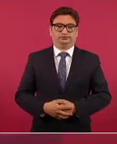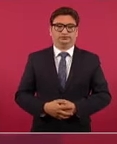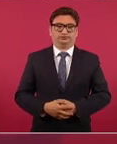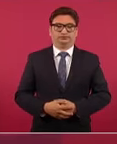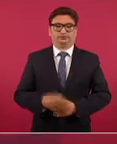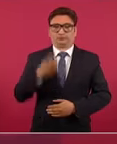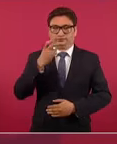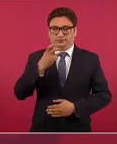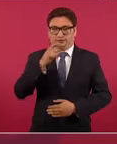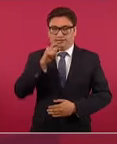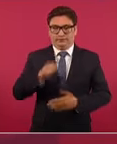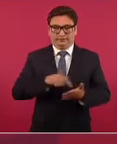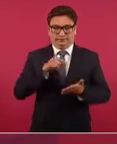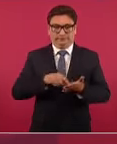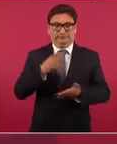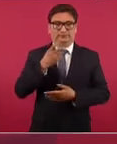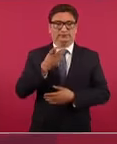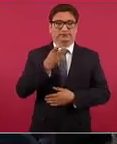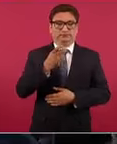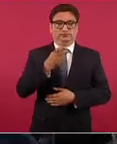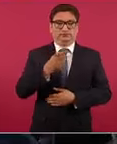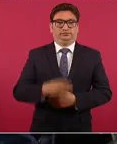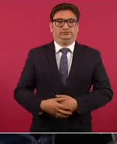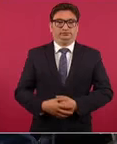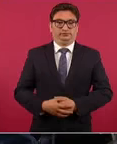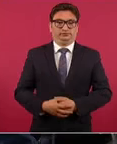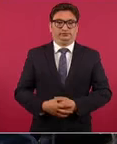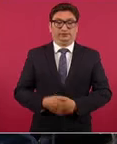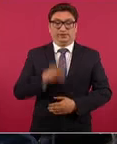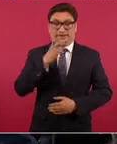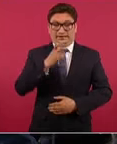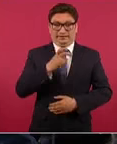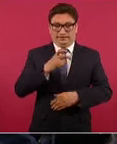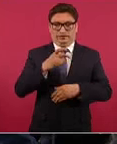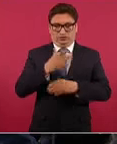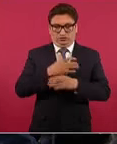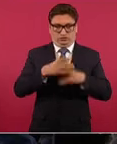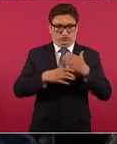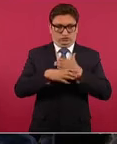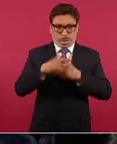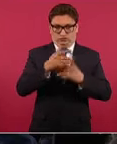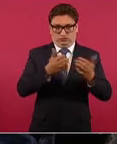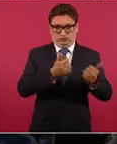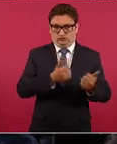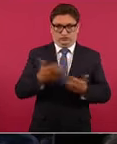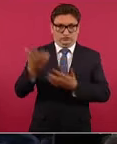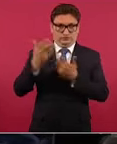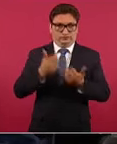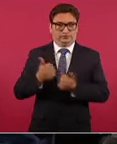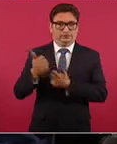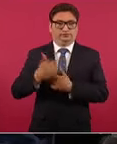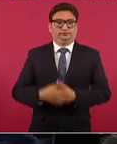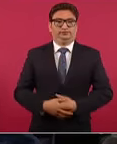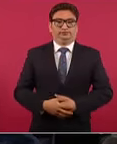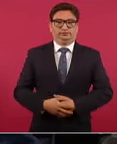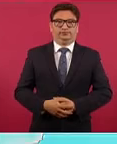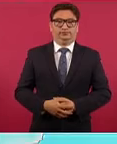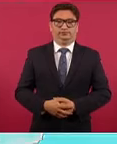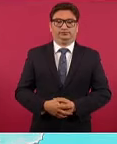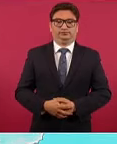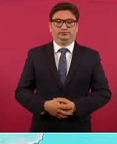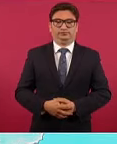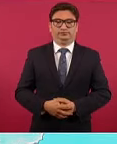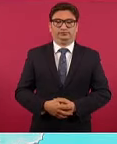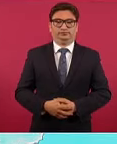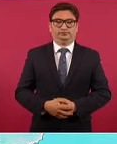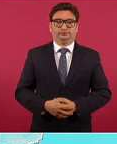por algo de aquí saltaban las piezas así como